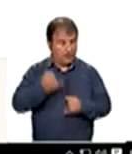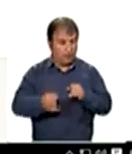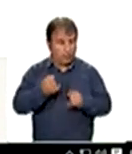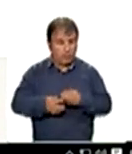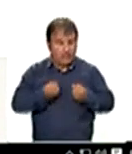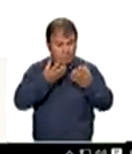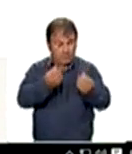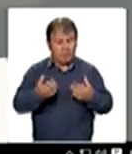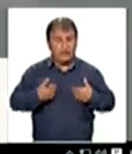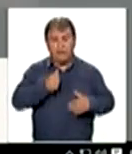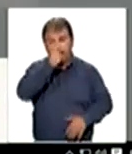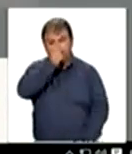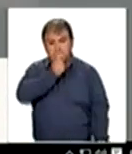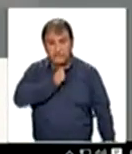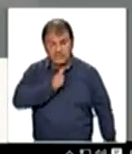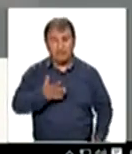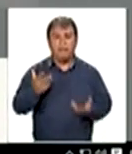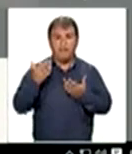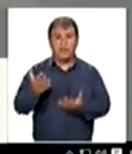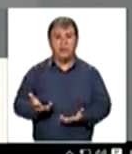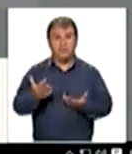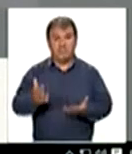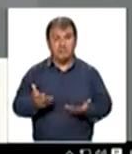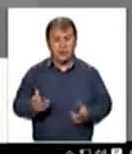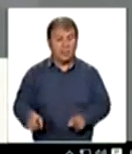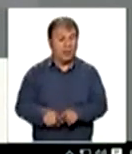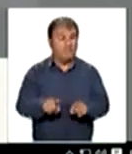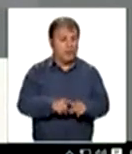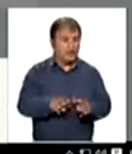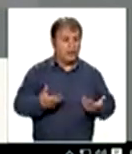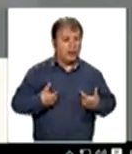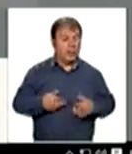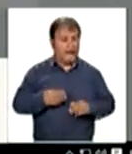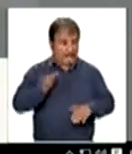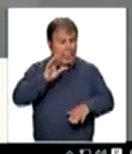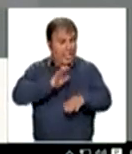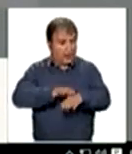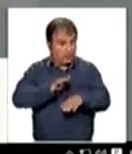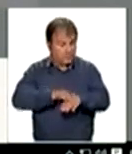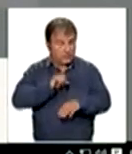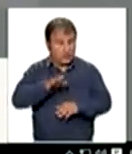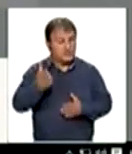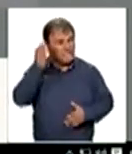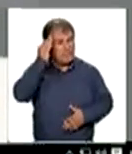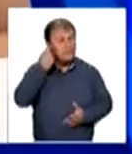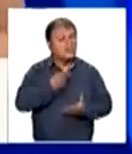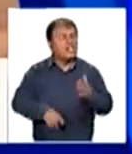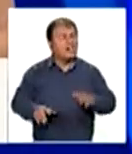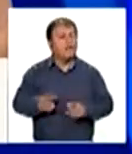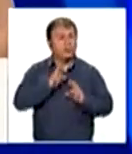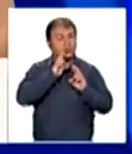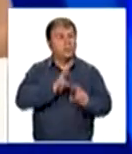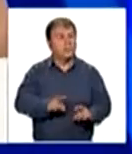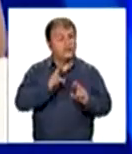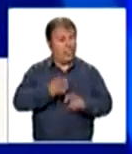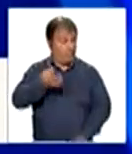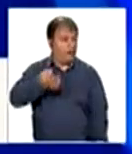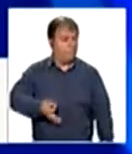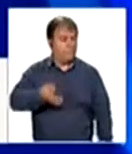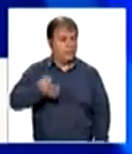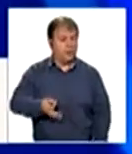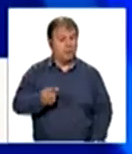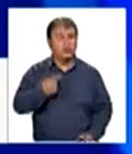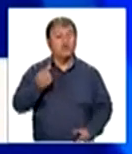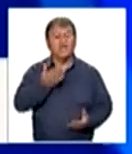hemos informado, tener paciencia para esperar que, además de haber sido notificados, sepamos cuál es el resultado verídico. Esto solo lo